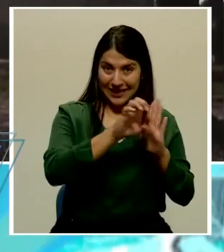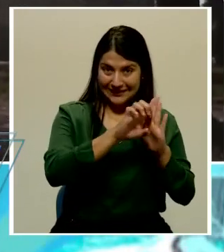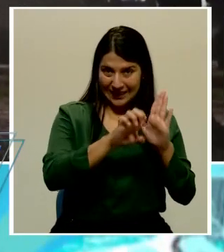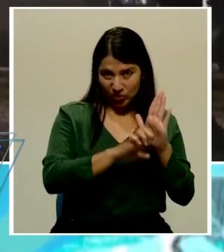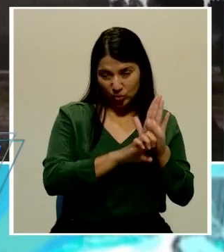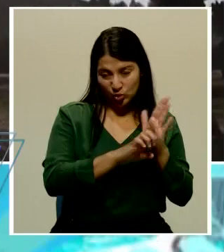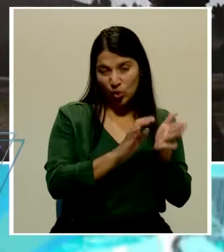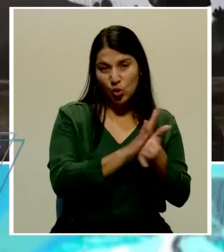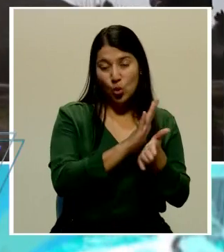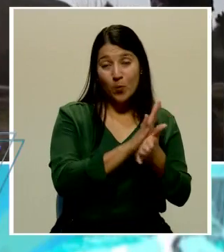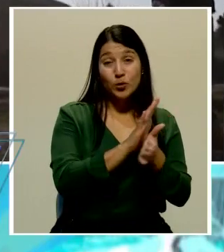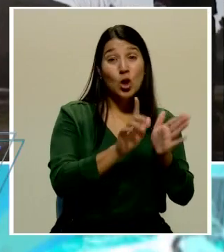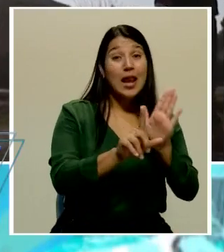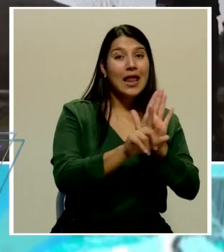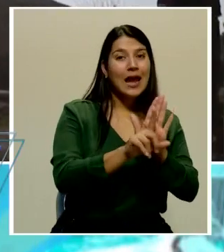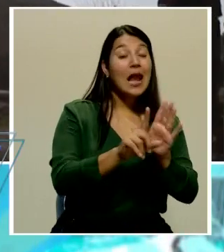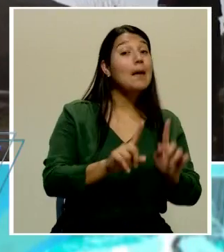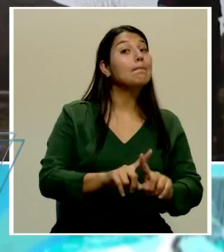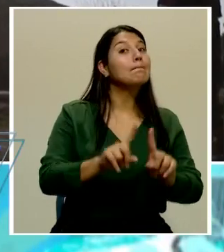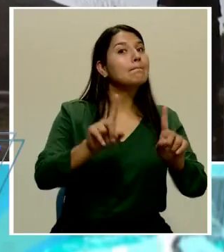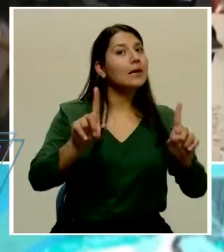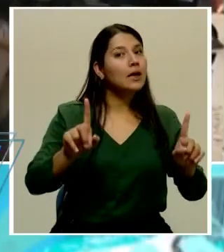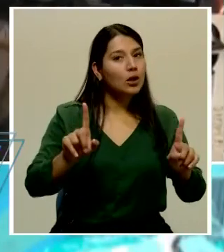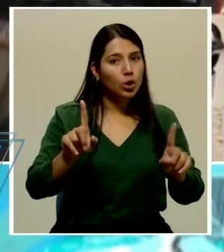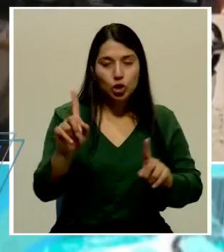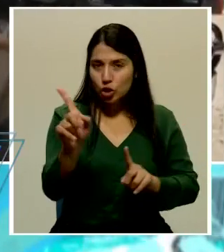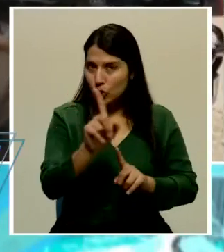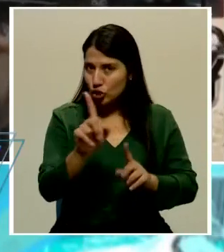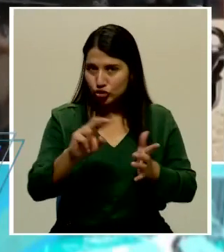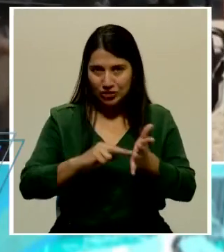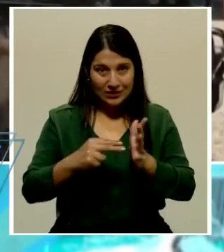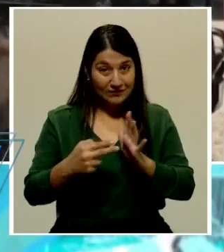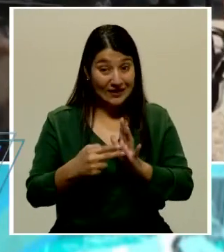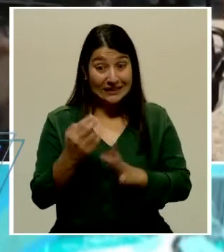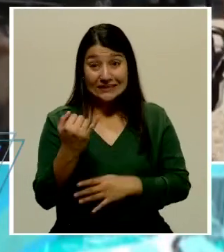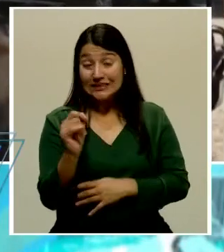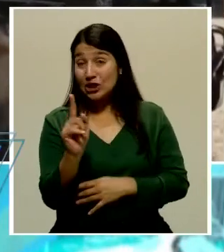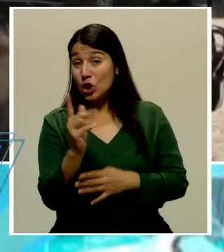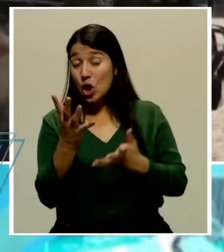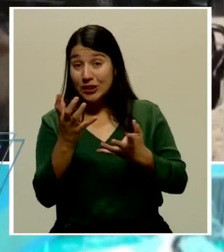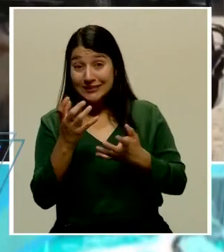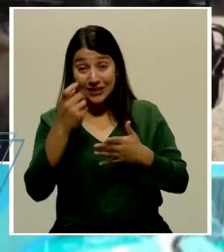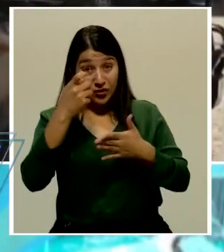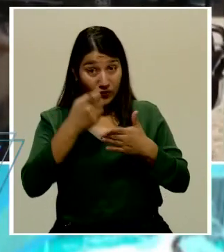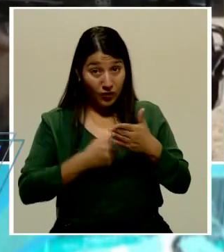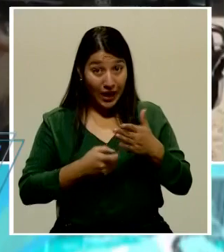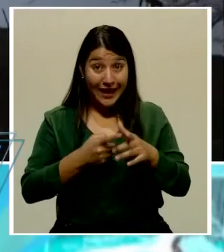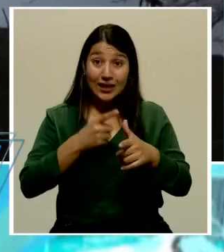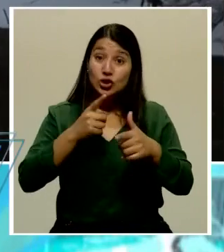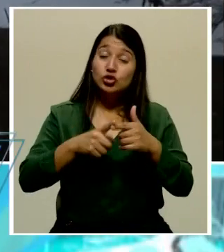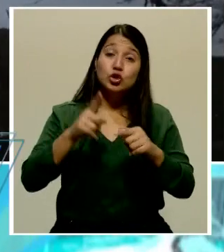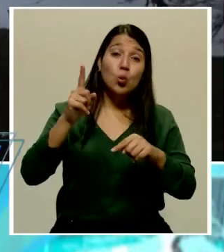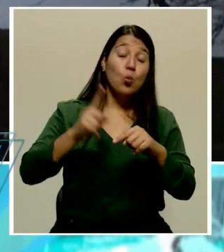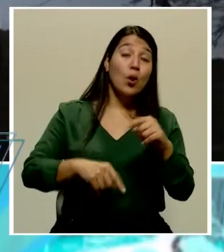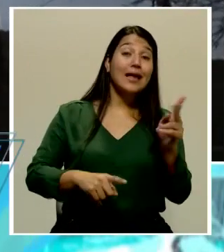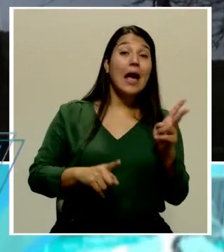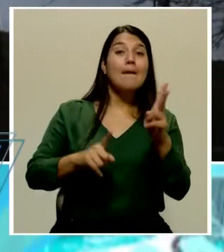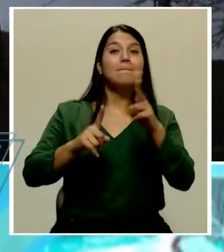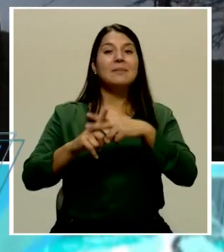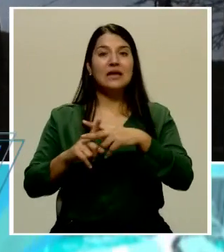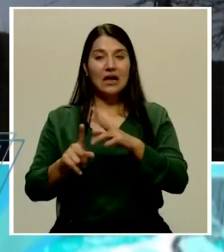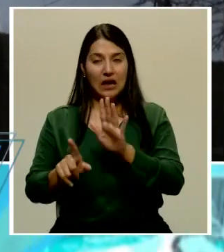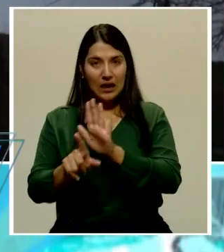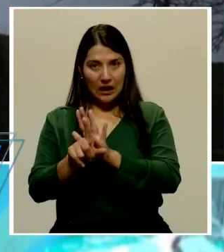del estatuto no les puedan ser aplicables a los gobernantes y a los militares norteamericanos, porque